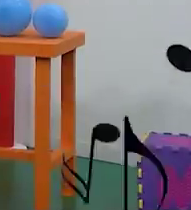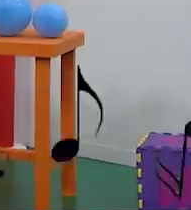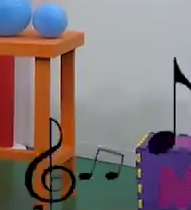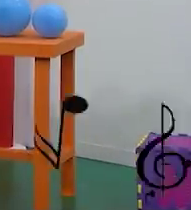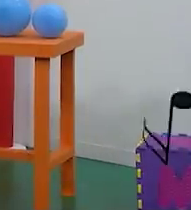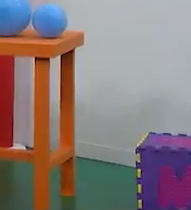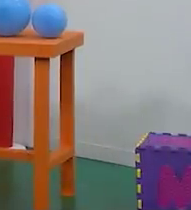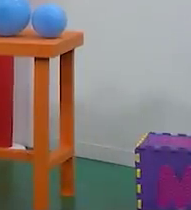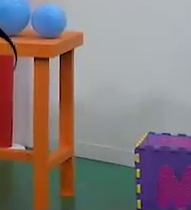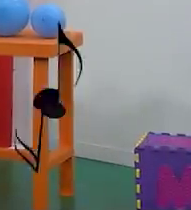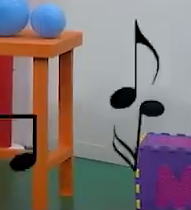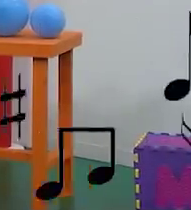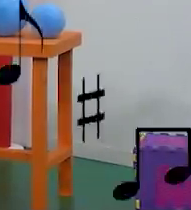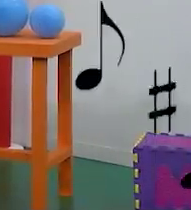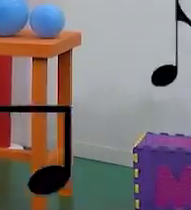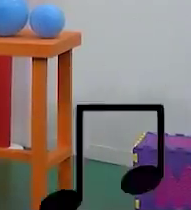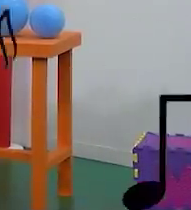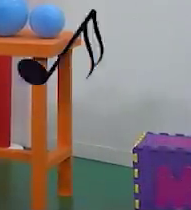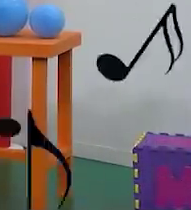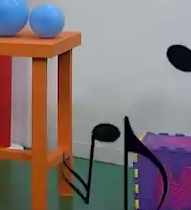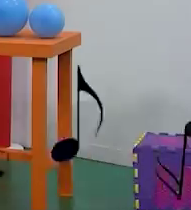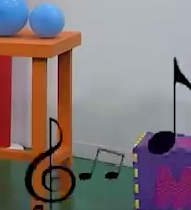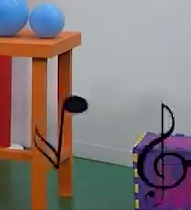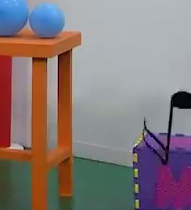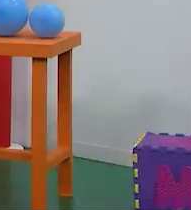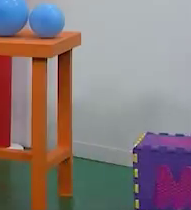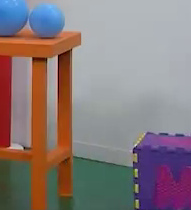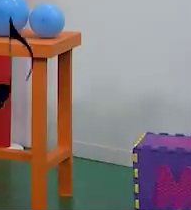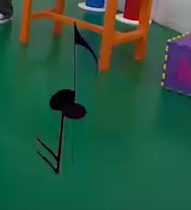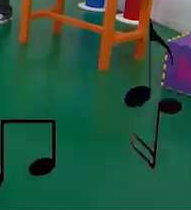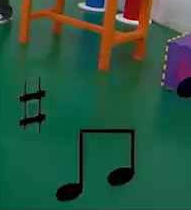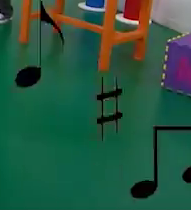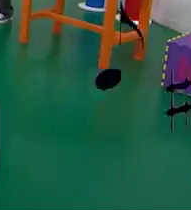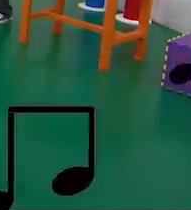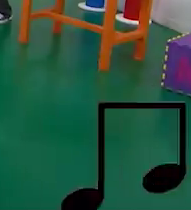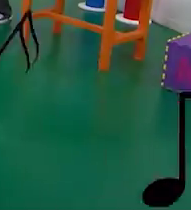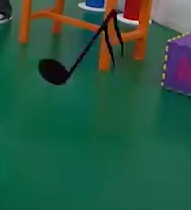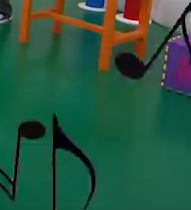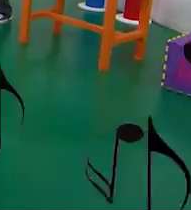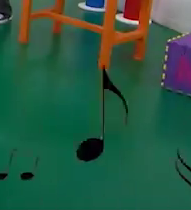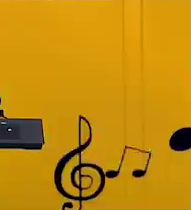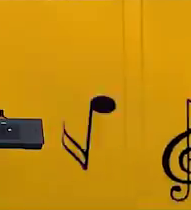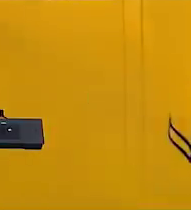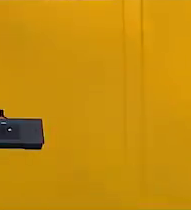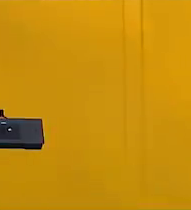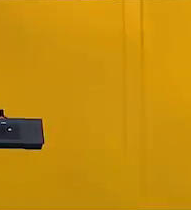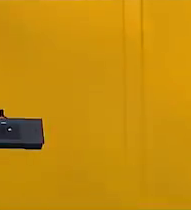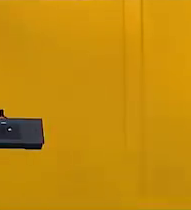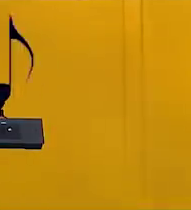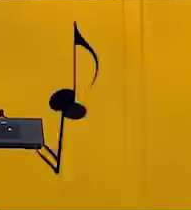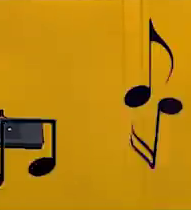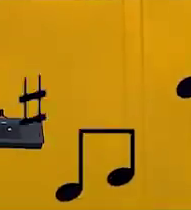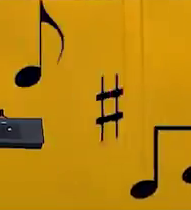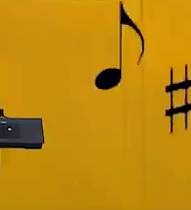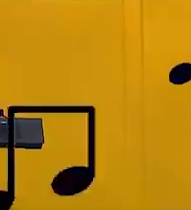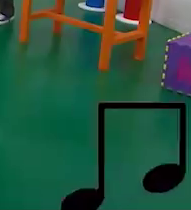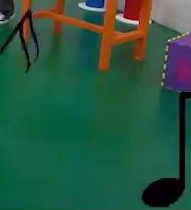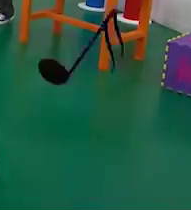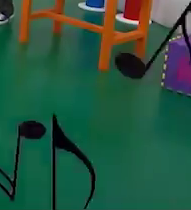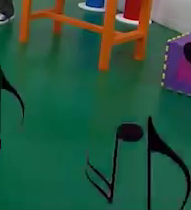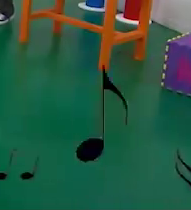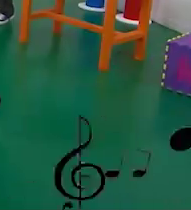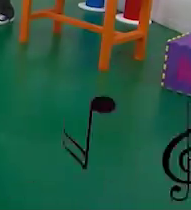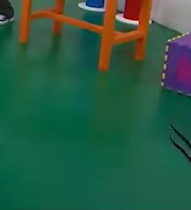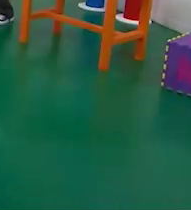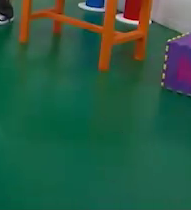grave, agudo, agudo, grave, grave, agudo, agudo,